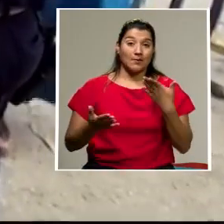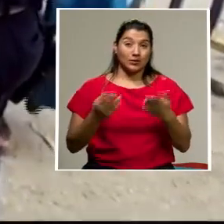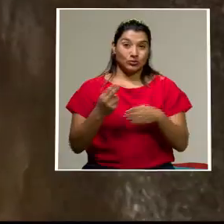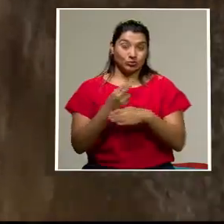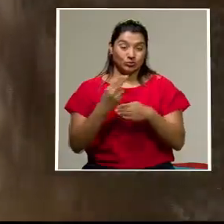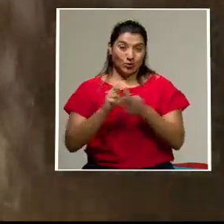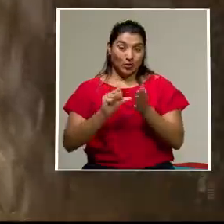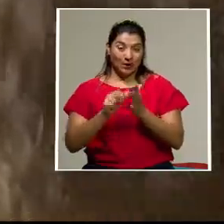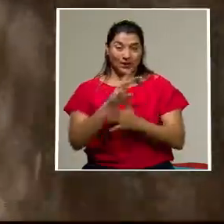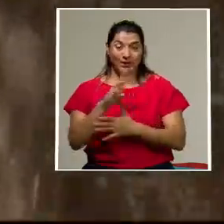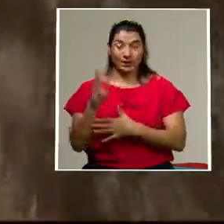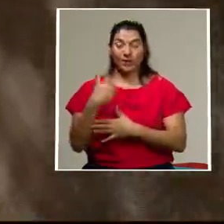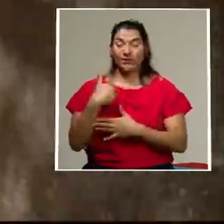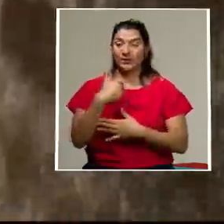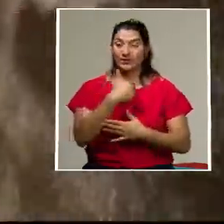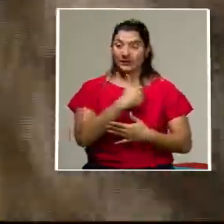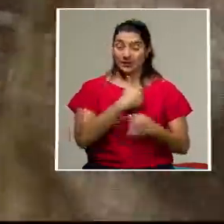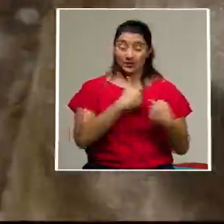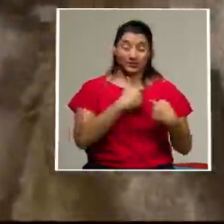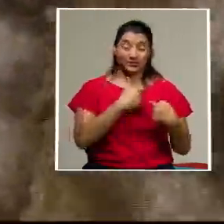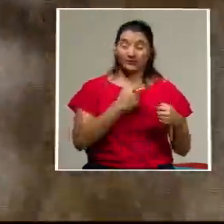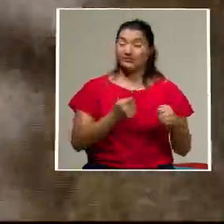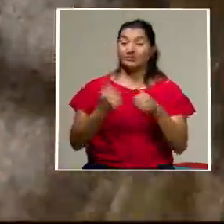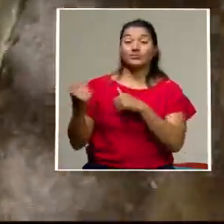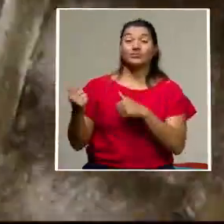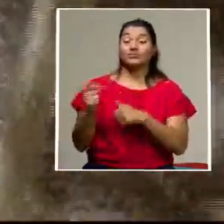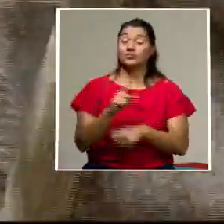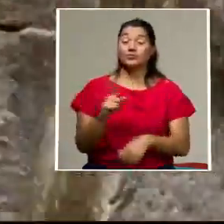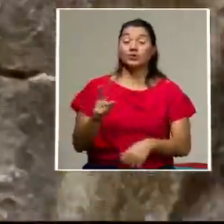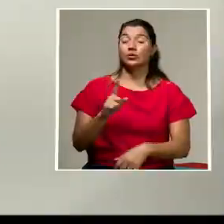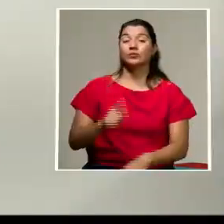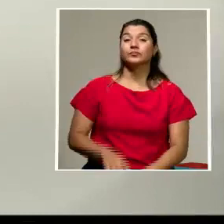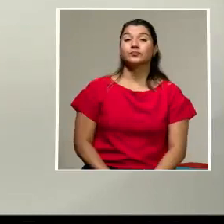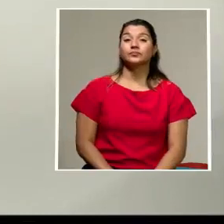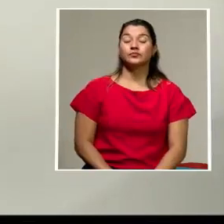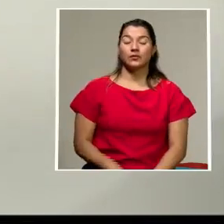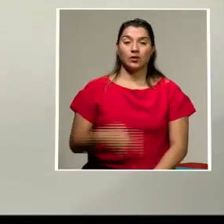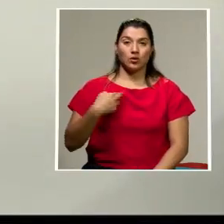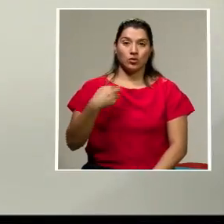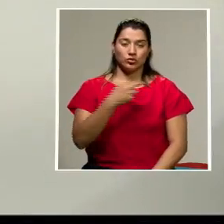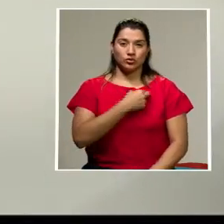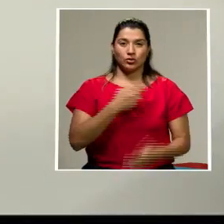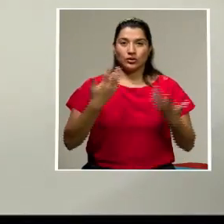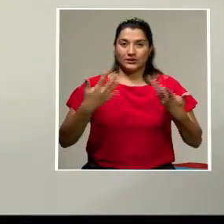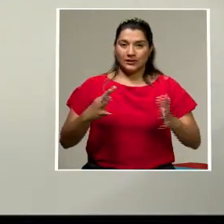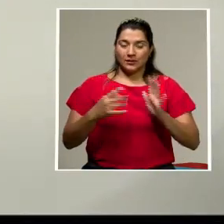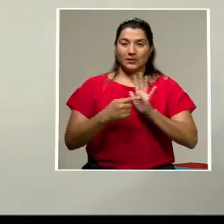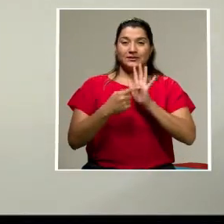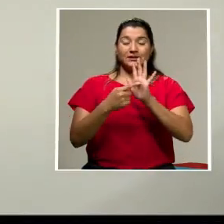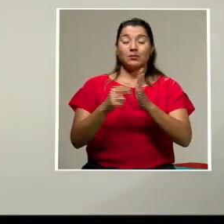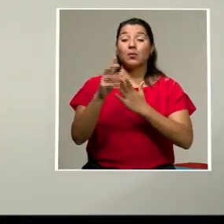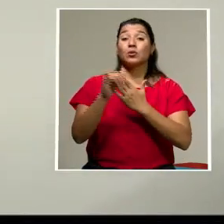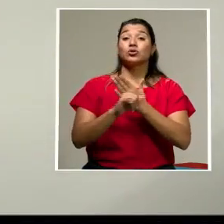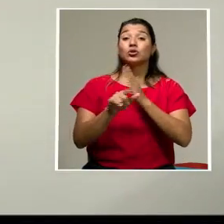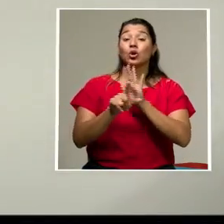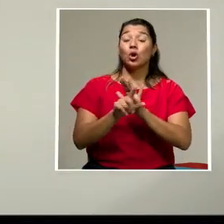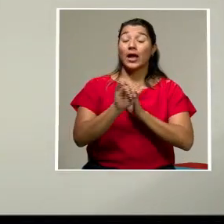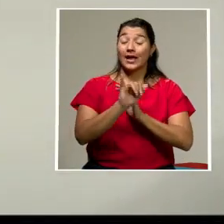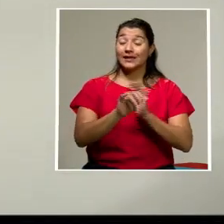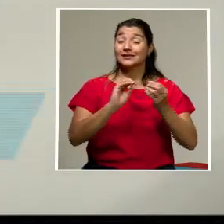Gobernación y Policía queda excluida de esta fuente de financiamiento. Hemos presentado un proyecto de ley que es el